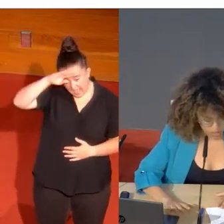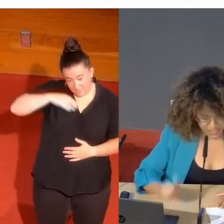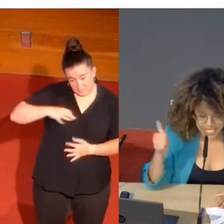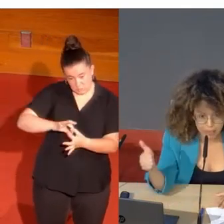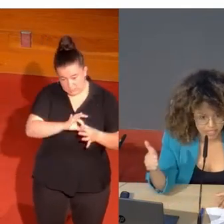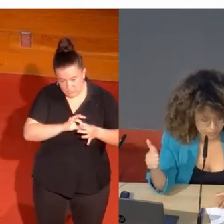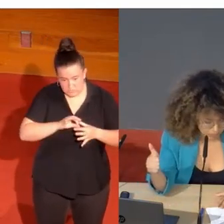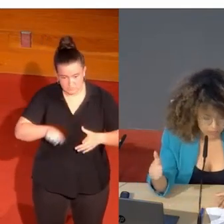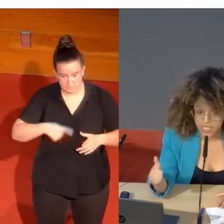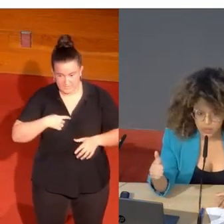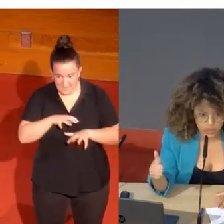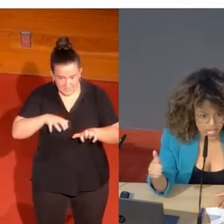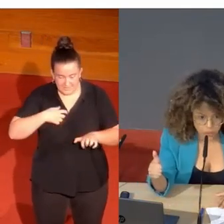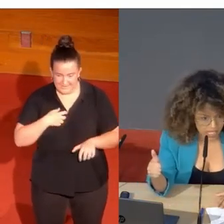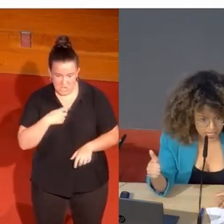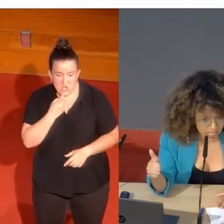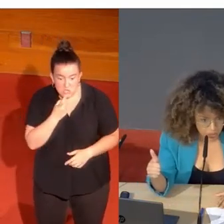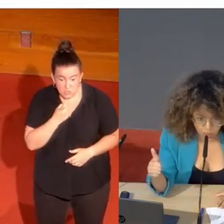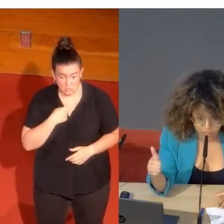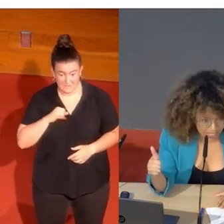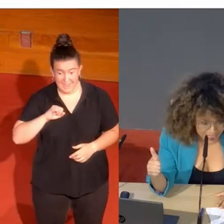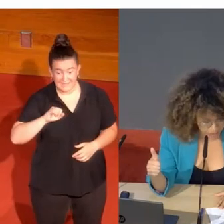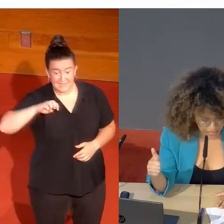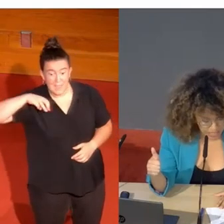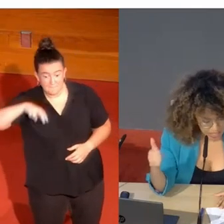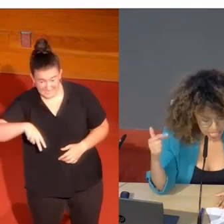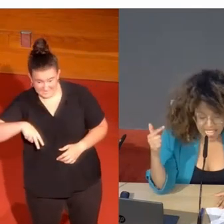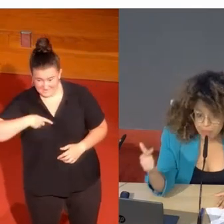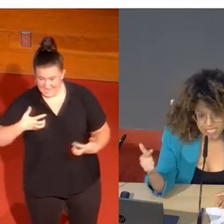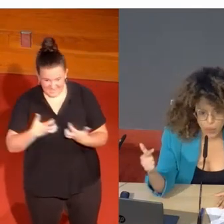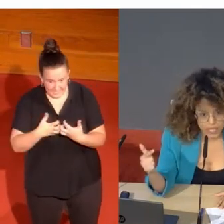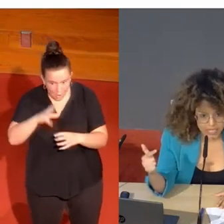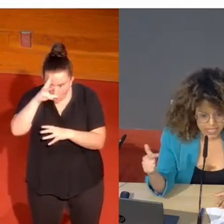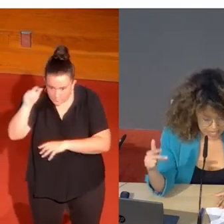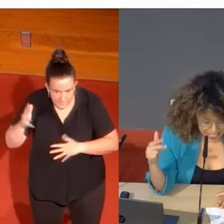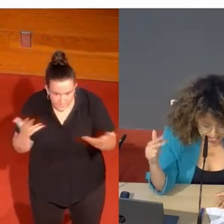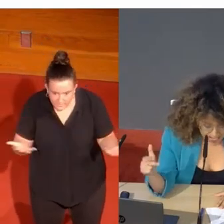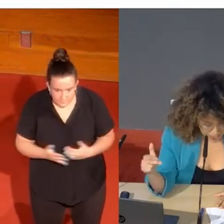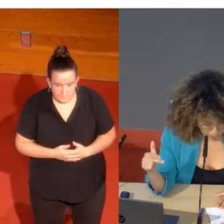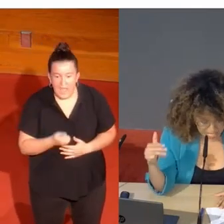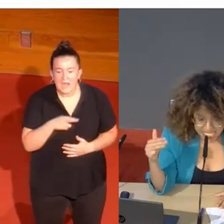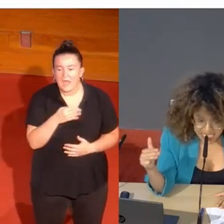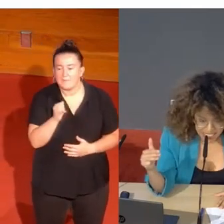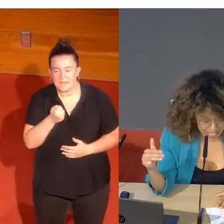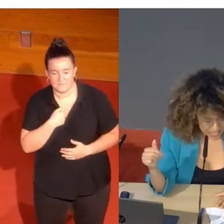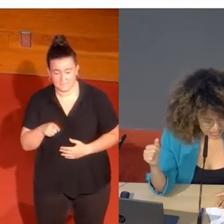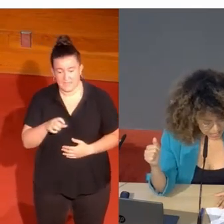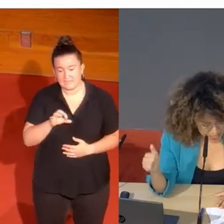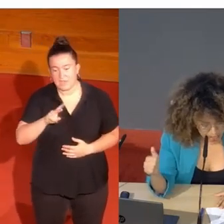rojo yemen eh donde hay una guerra olvidad sima Arabia saudí Irán